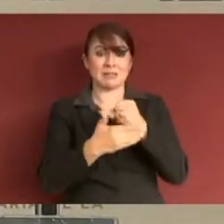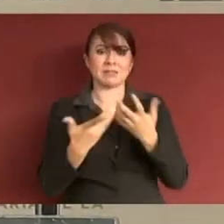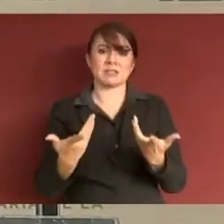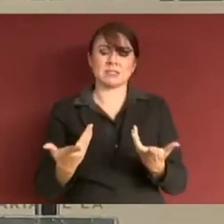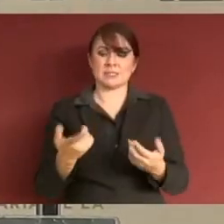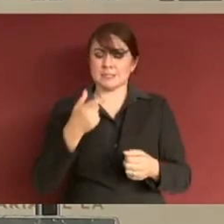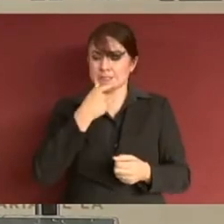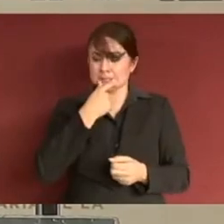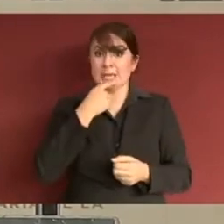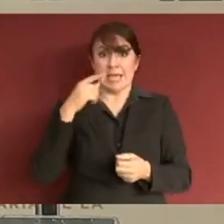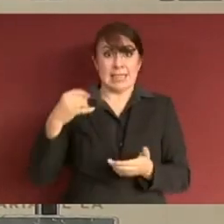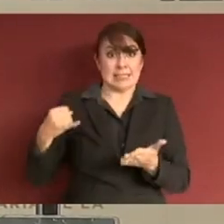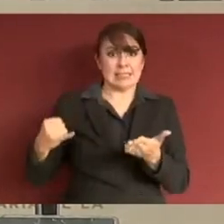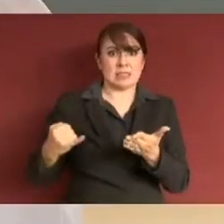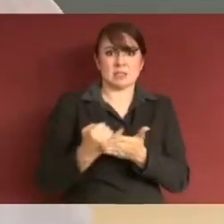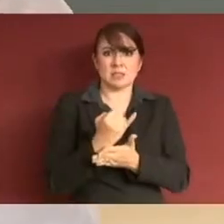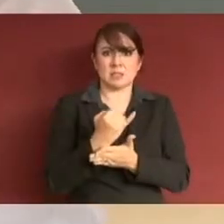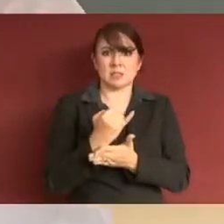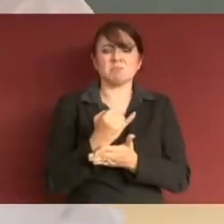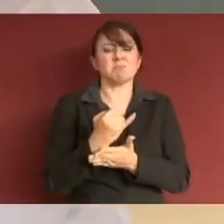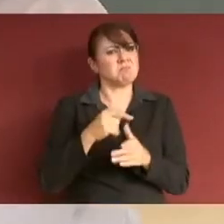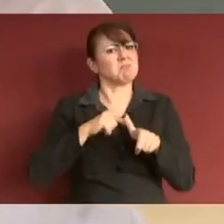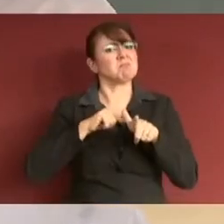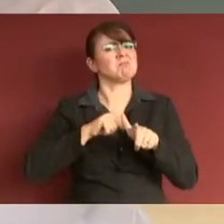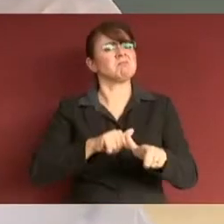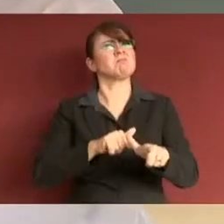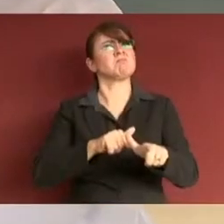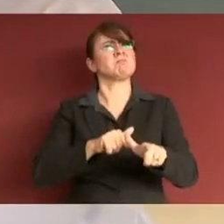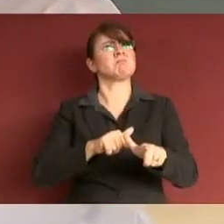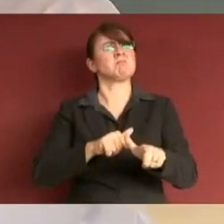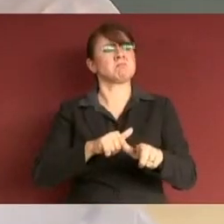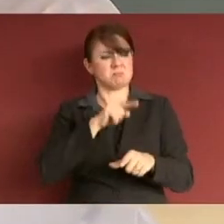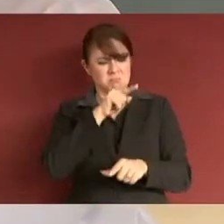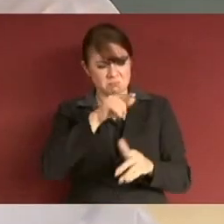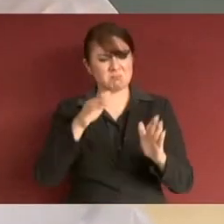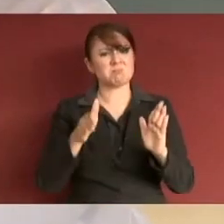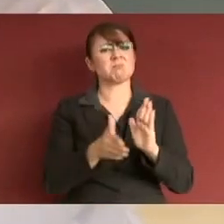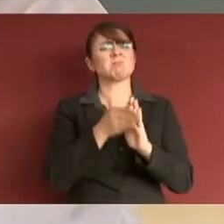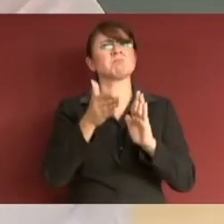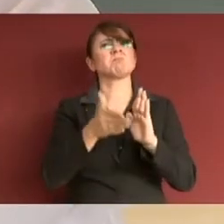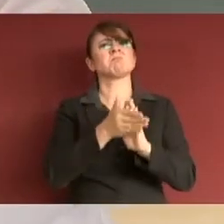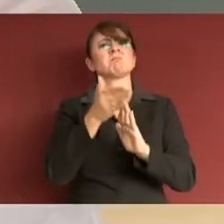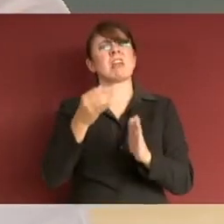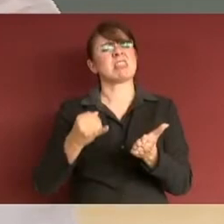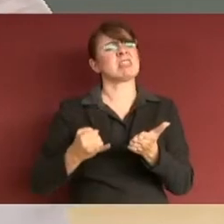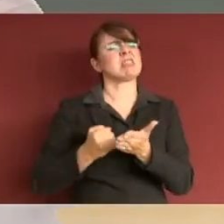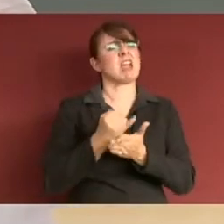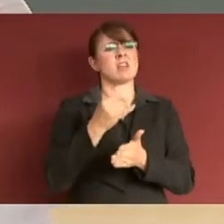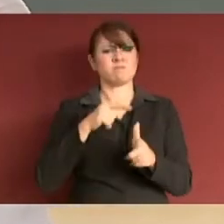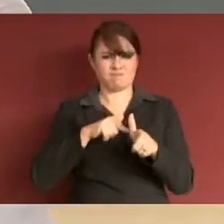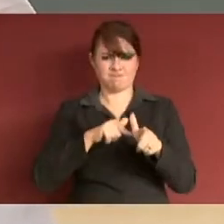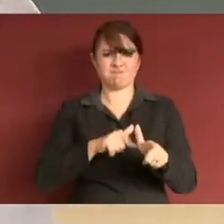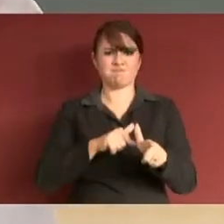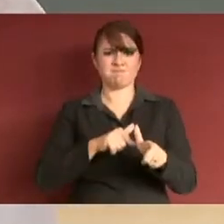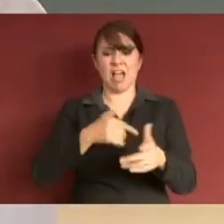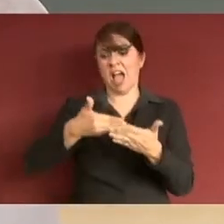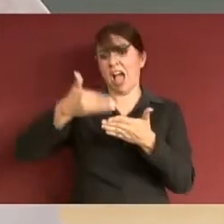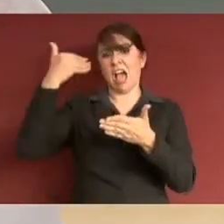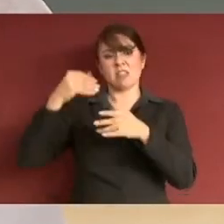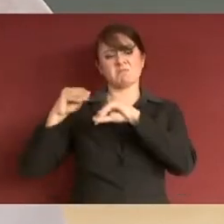Y decidimos seguir con la obra que estaba